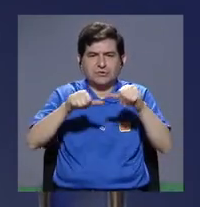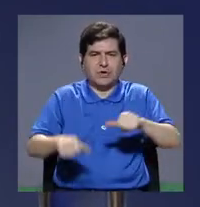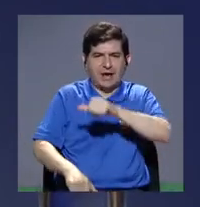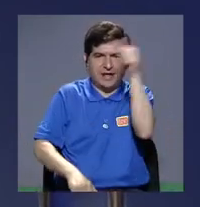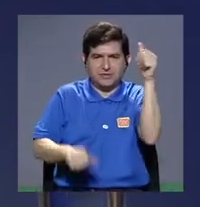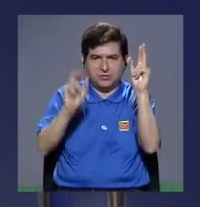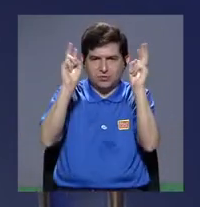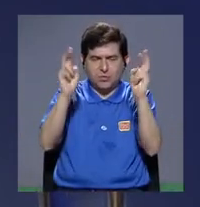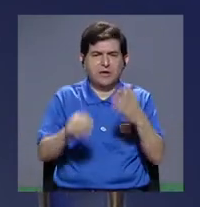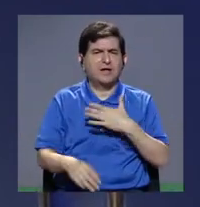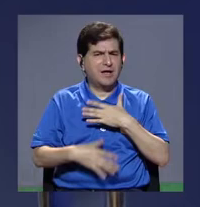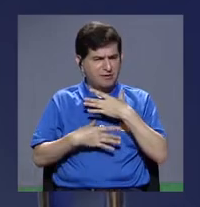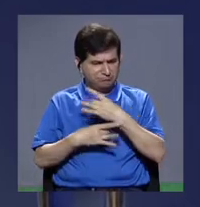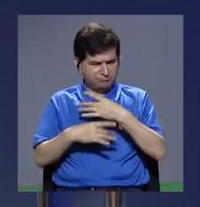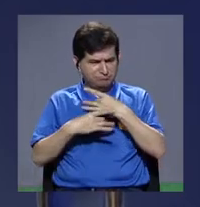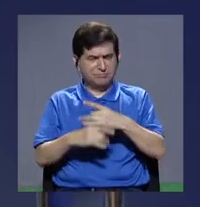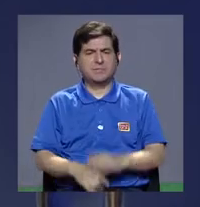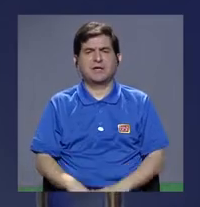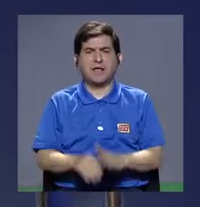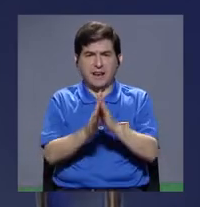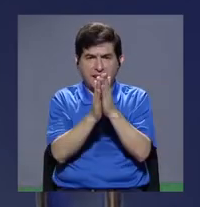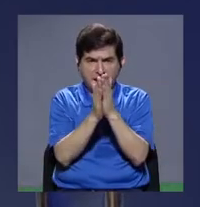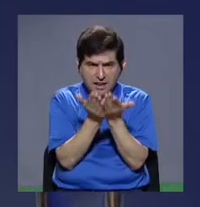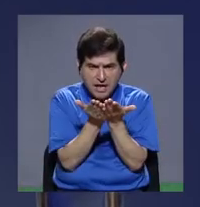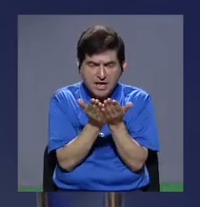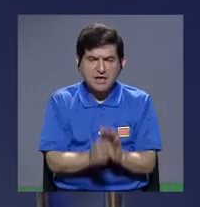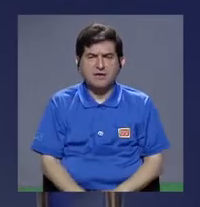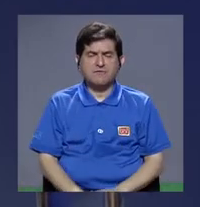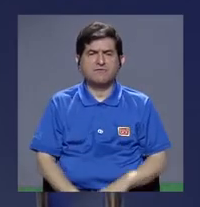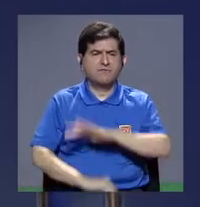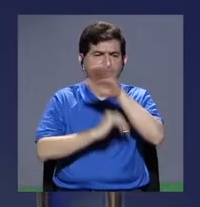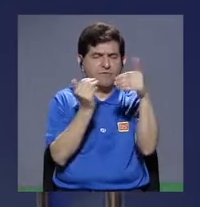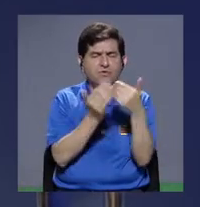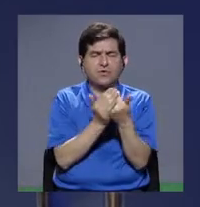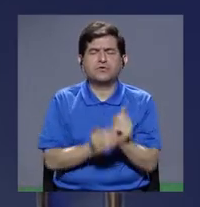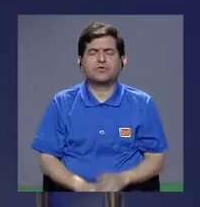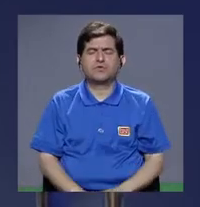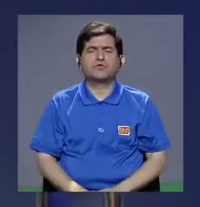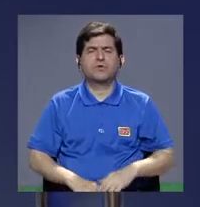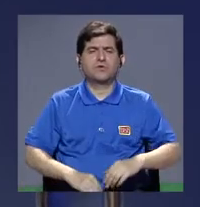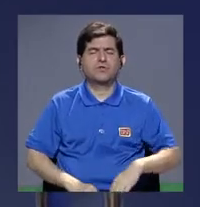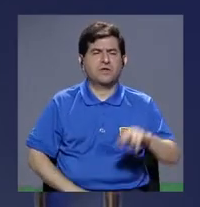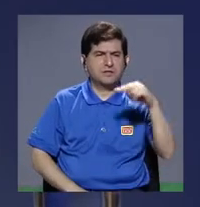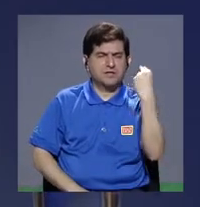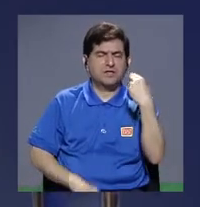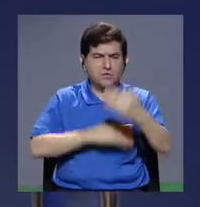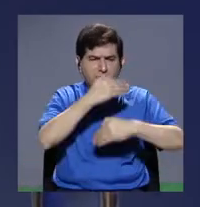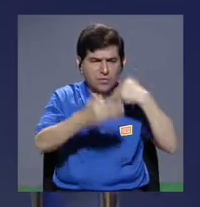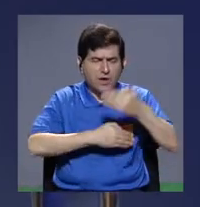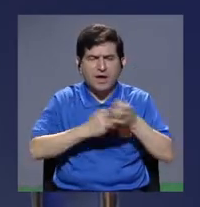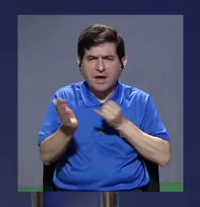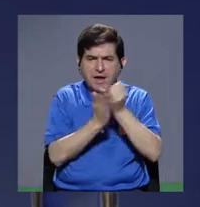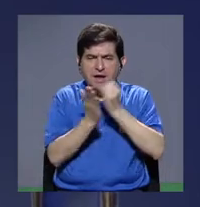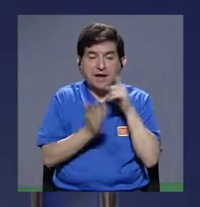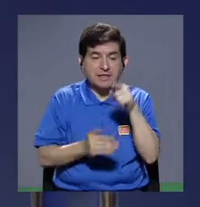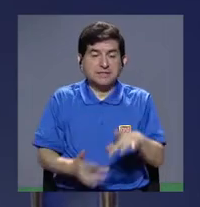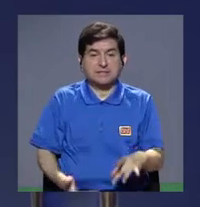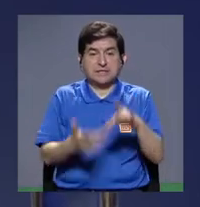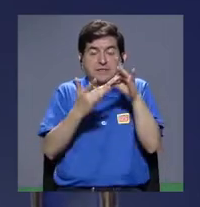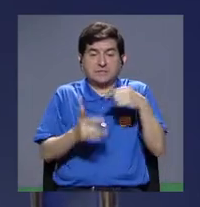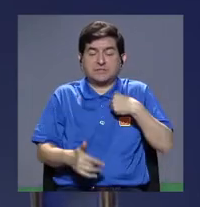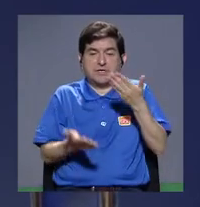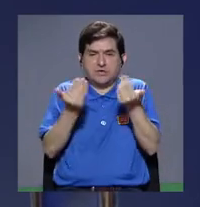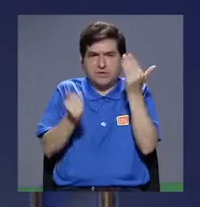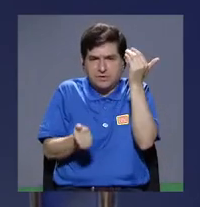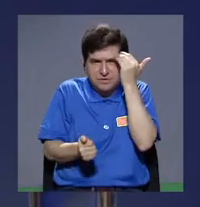eso me interesa mucho también es un libro que todas las novelas plantean su proceso de investigación y este en particular